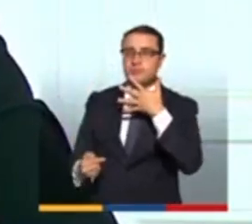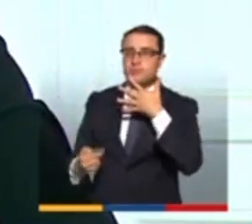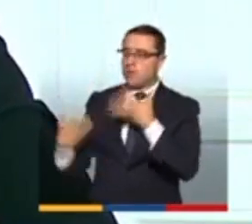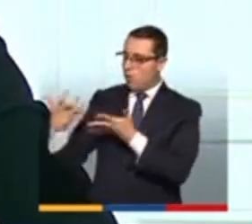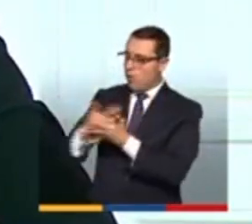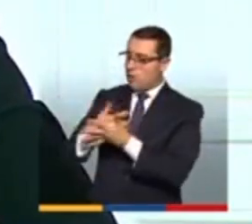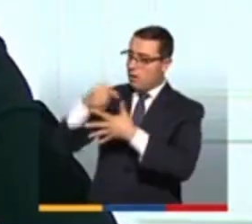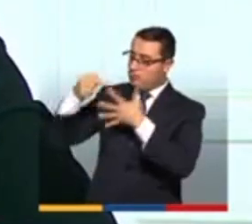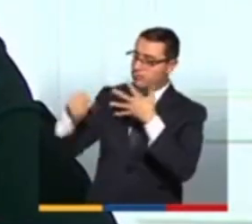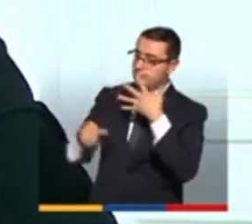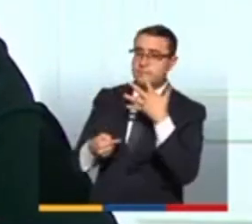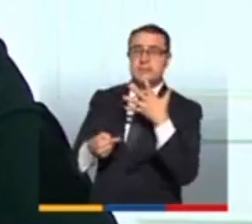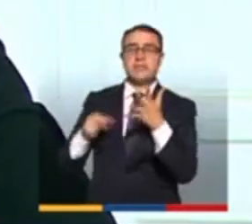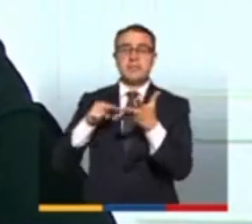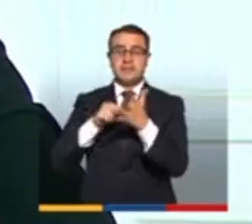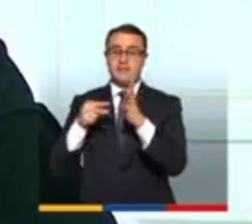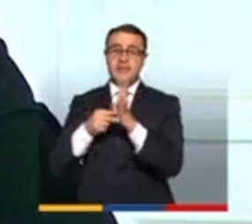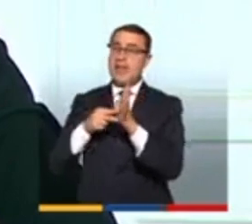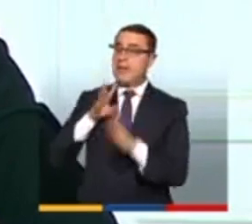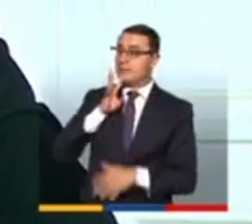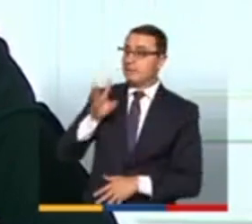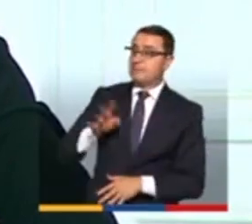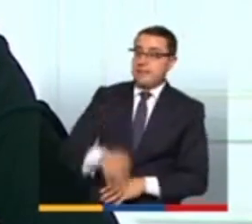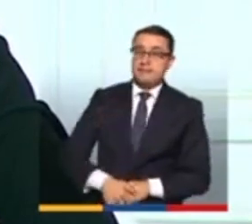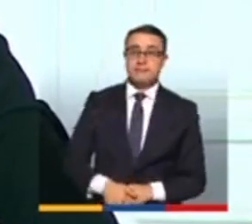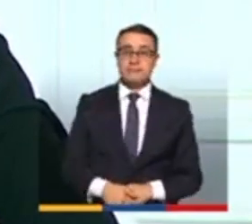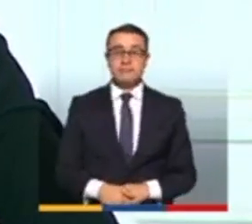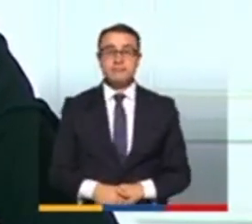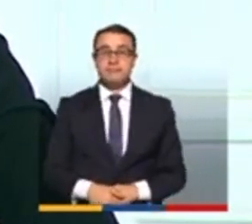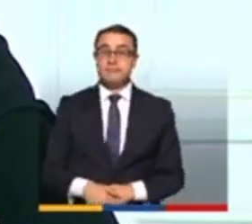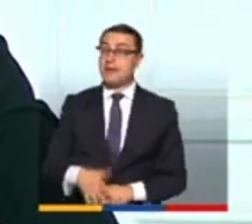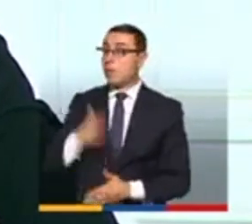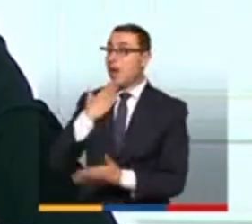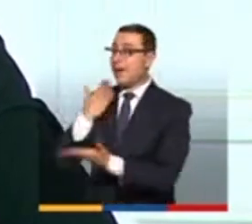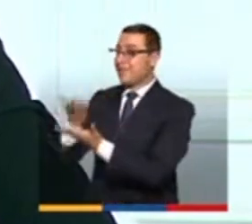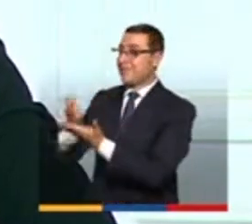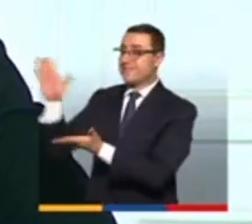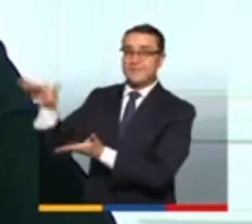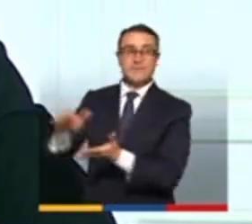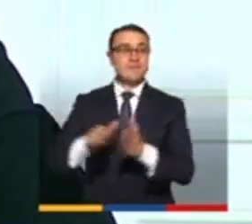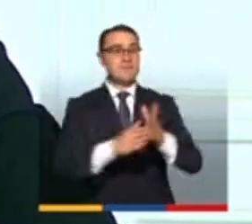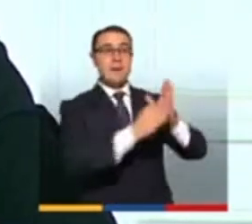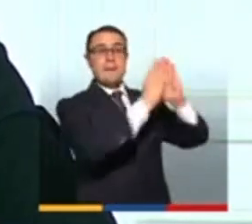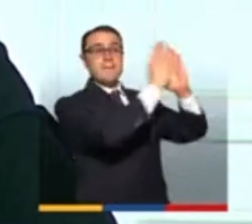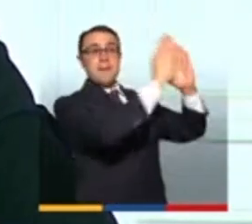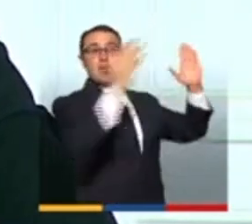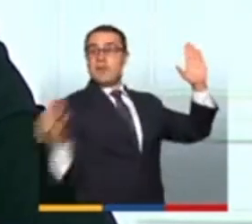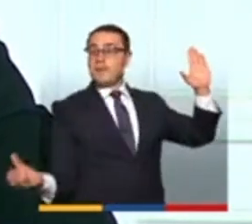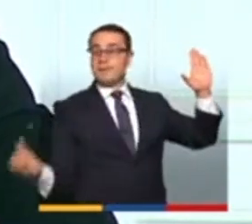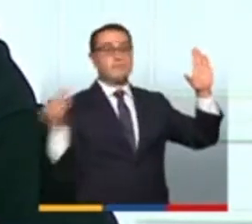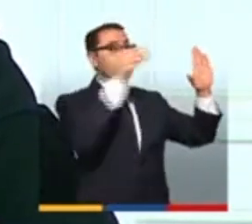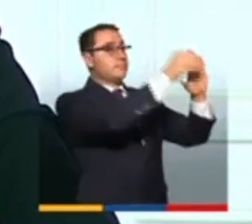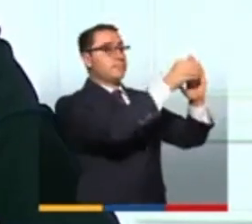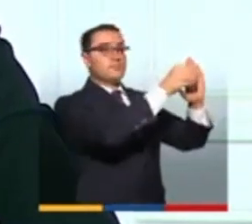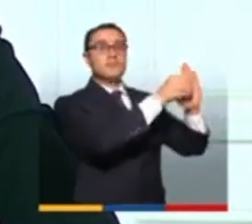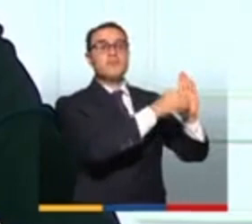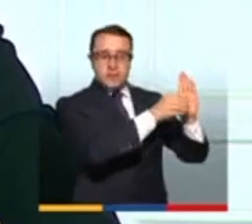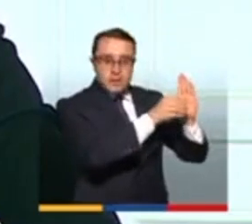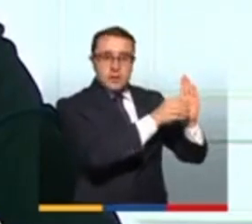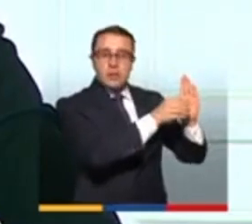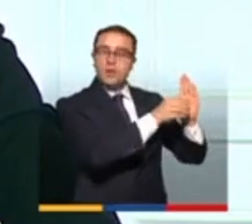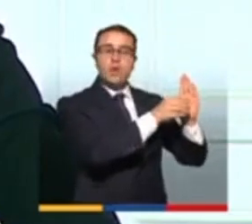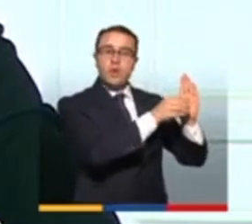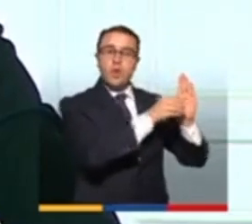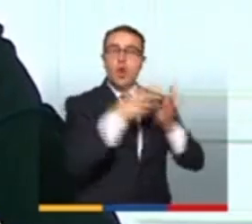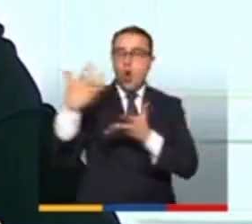pueden ser letra muerta, quedar en las bibliotecas de estos palacios. Tienen que irse volviendo